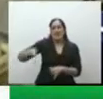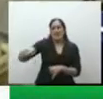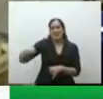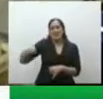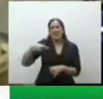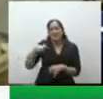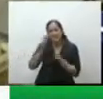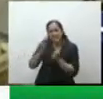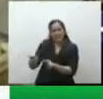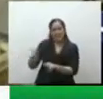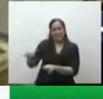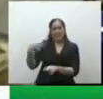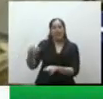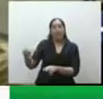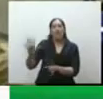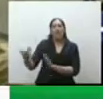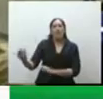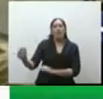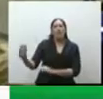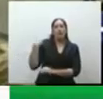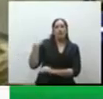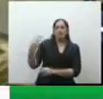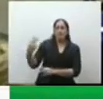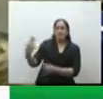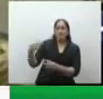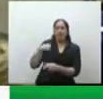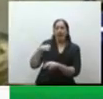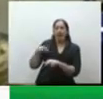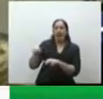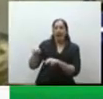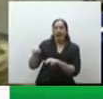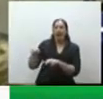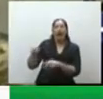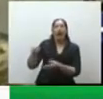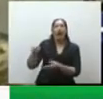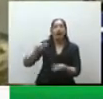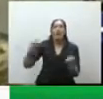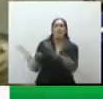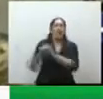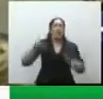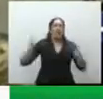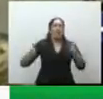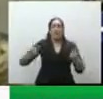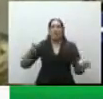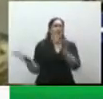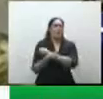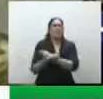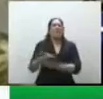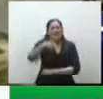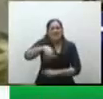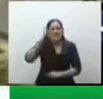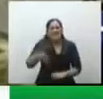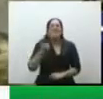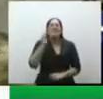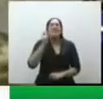el cambio de época y demandan ser escuchados. Si me quieren saber quiénes fueron los que me